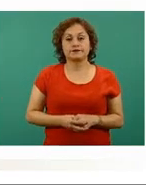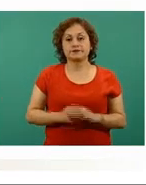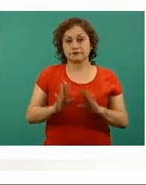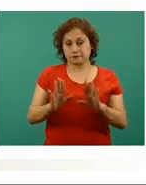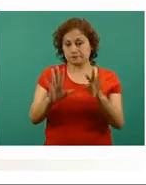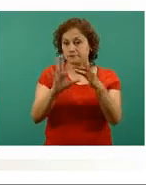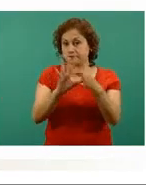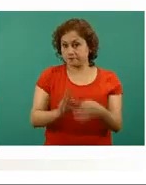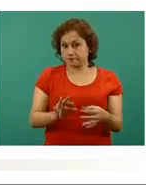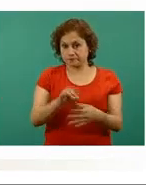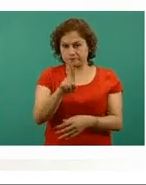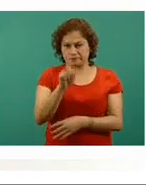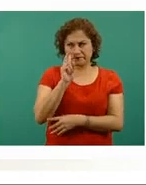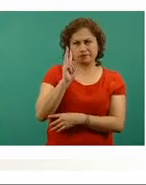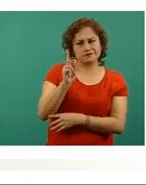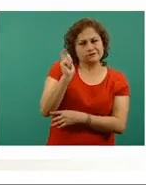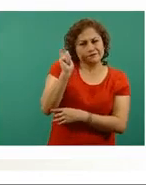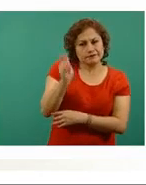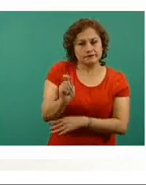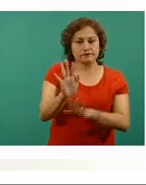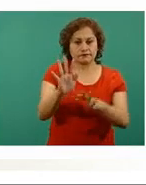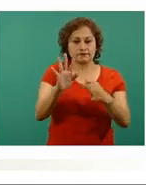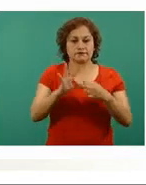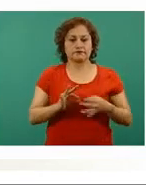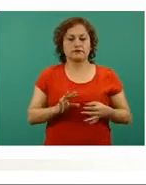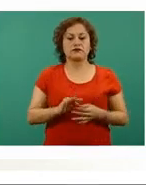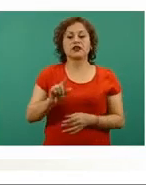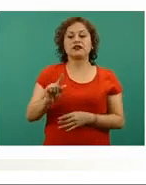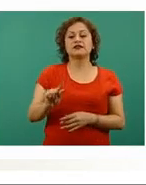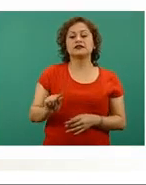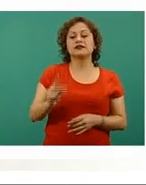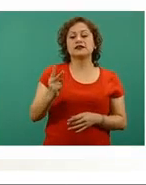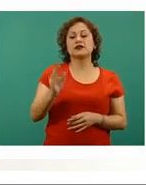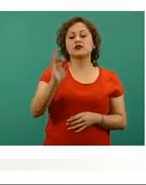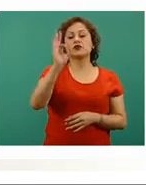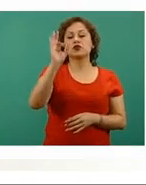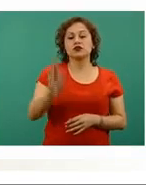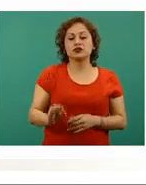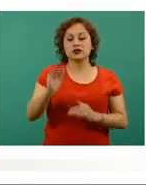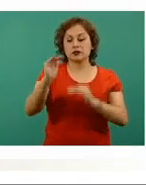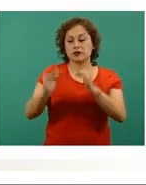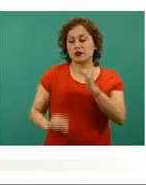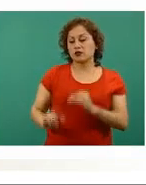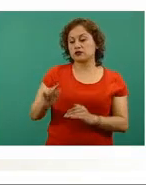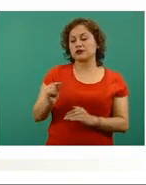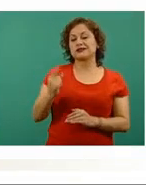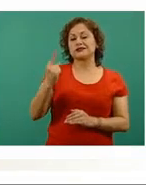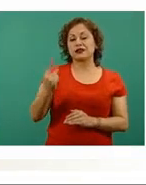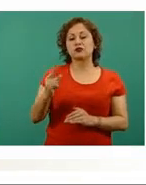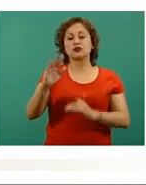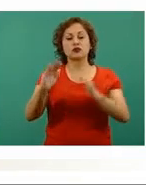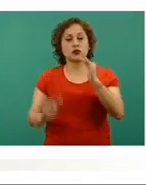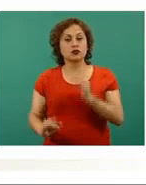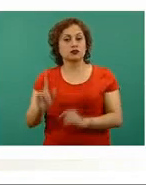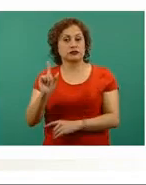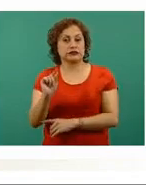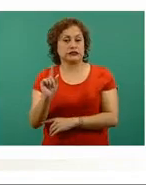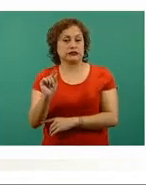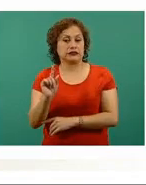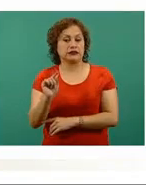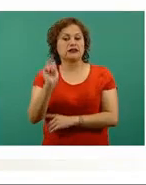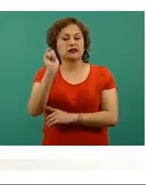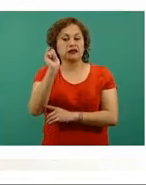mejor les ha llamado la atención, llegó a 72%, bajó a 71% y está en 70%. Es justo lo que refleja